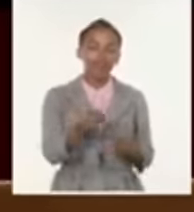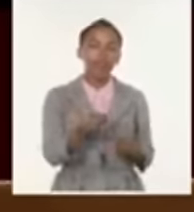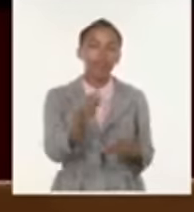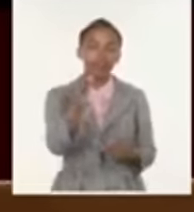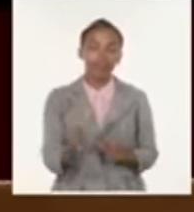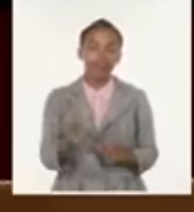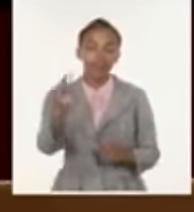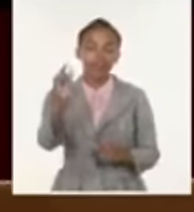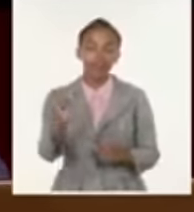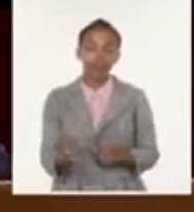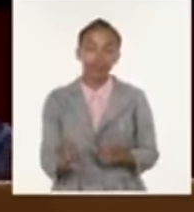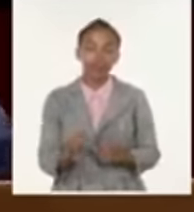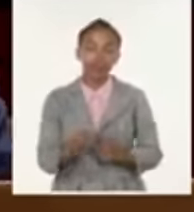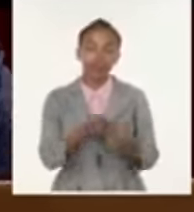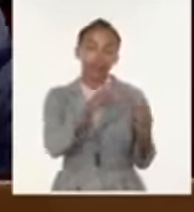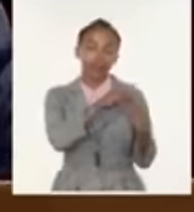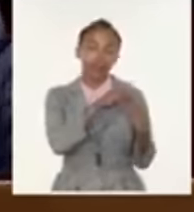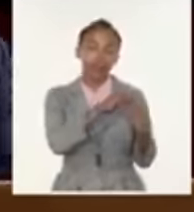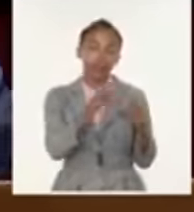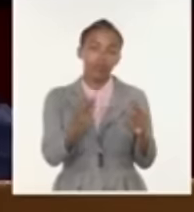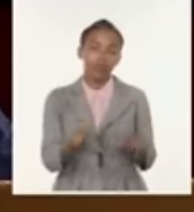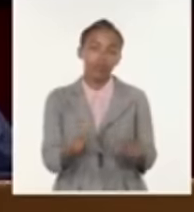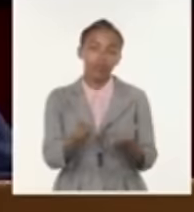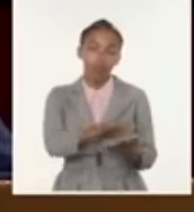inmersos en la implementación de esta medida.